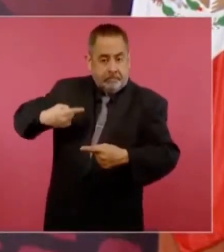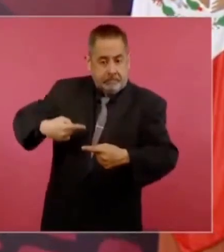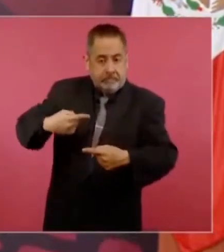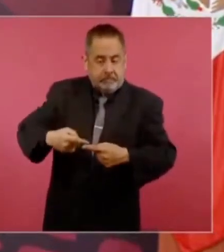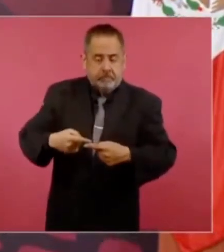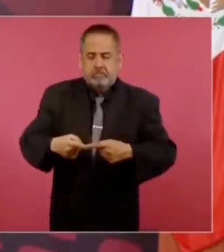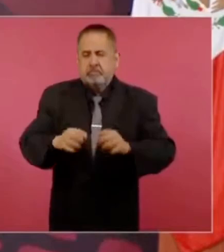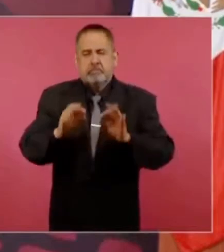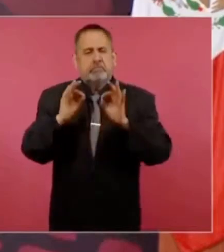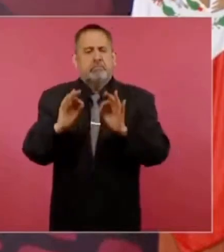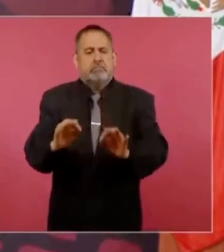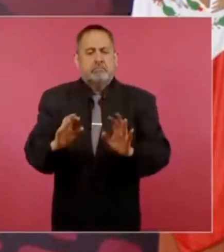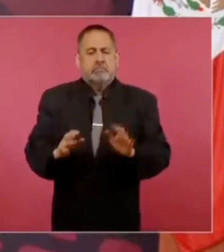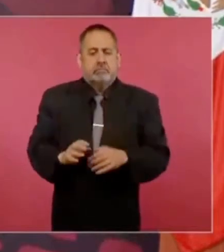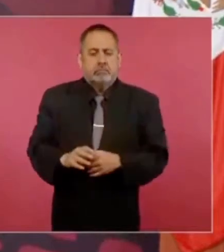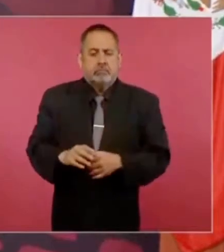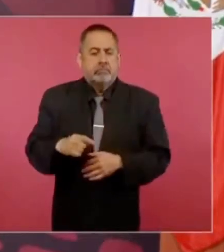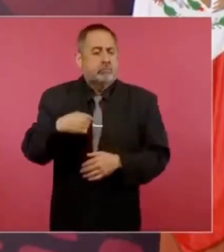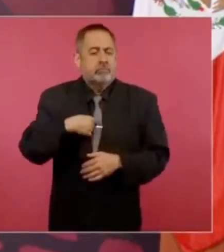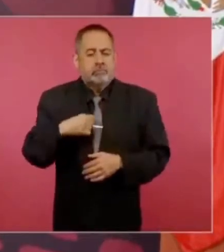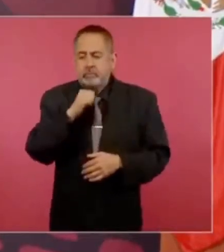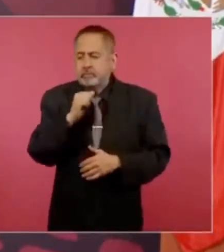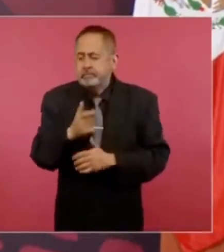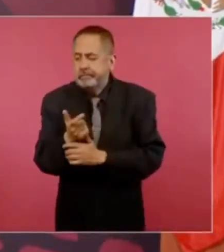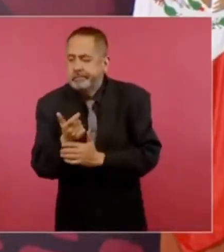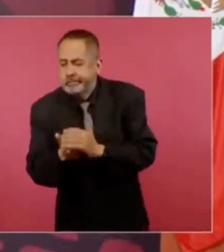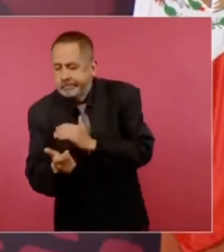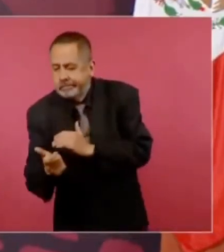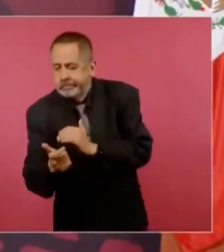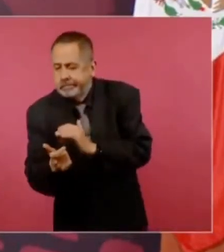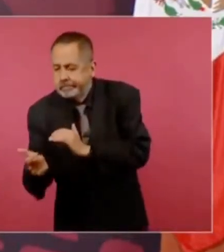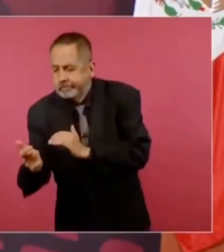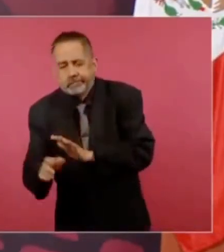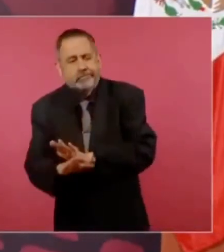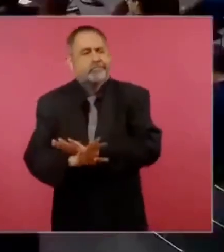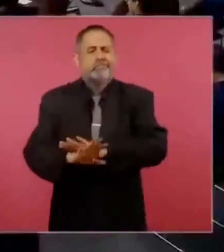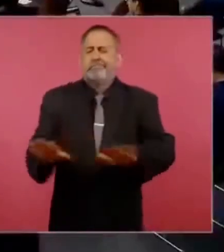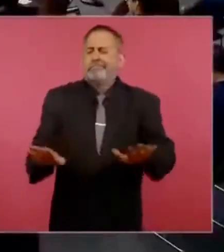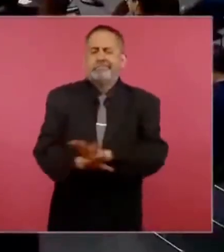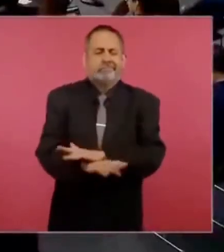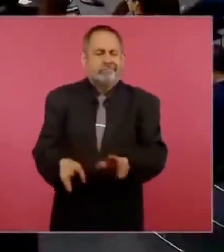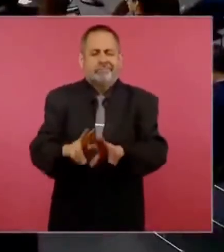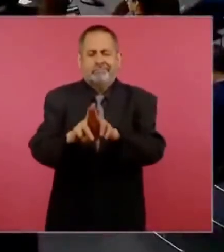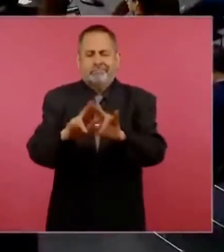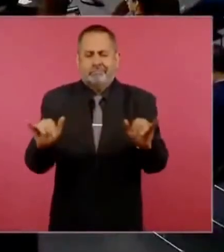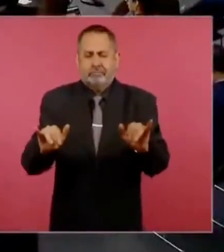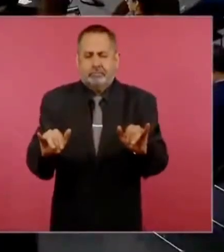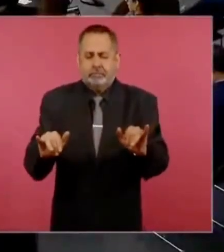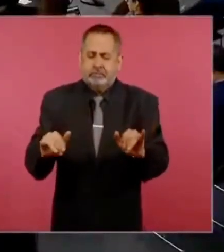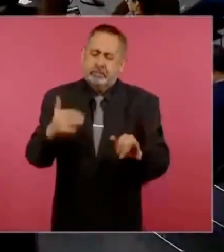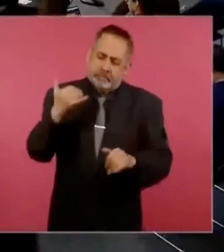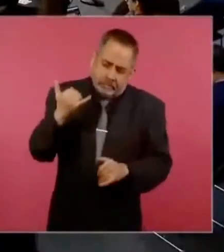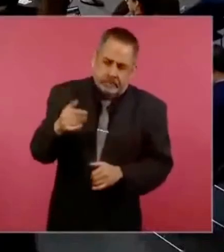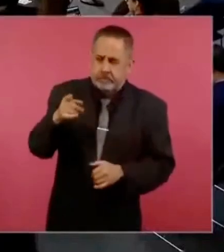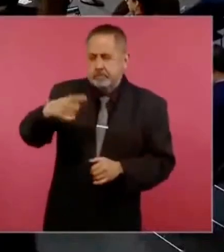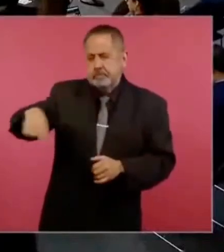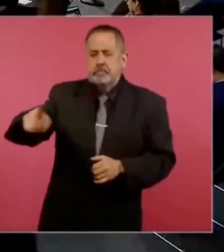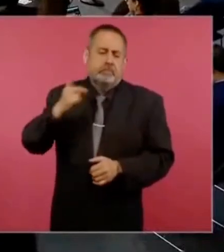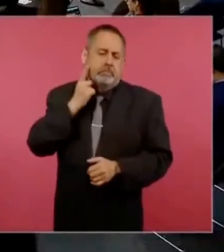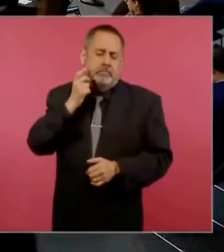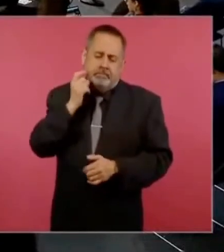no tuvimos que entregar moches a legisladores, y agradecerle a los